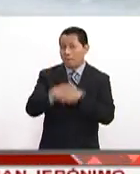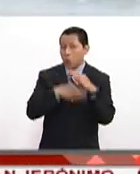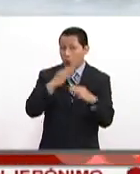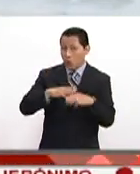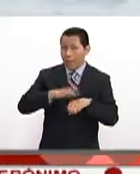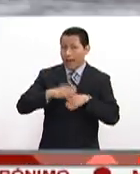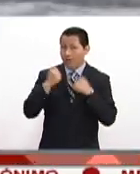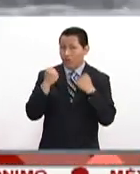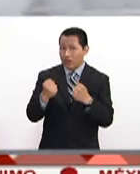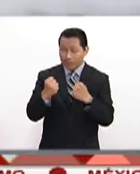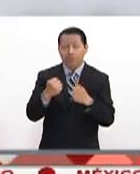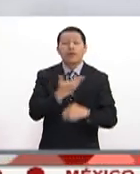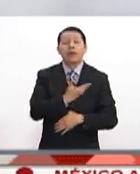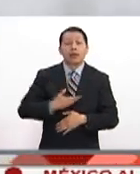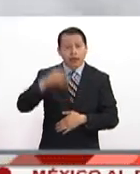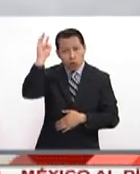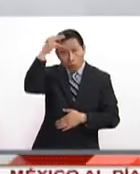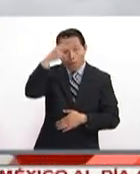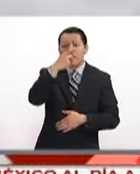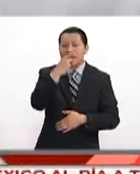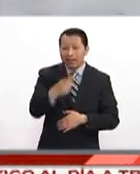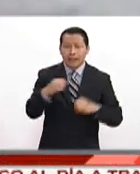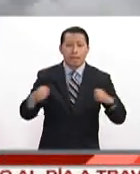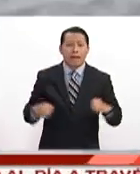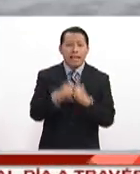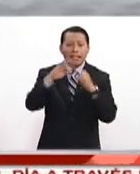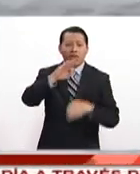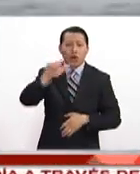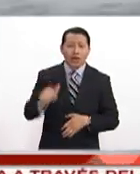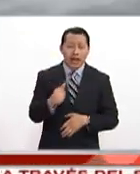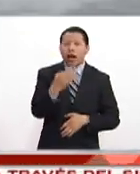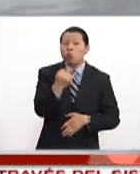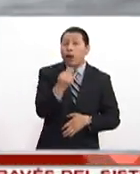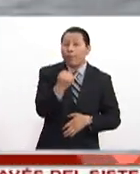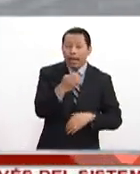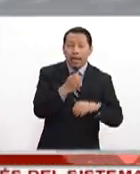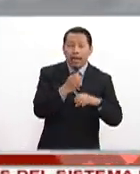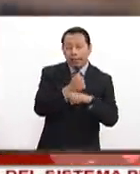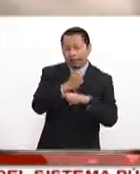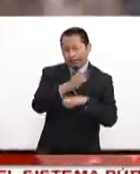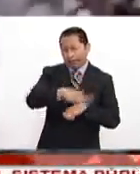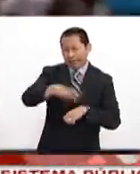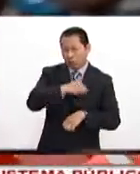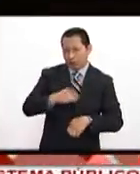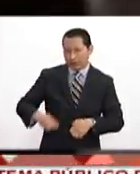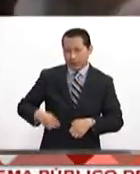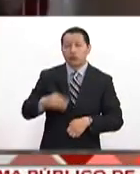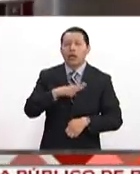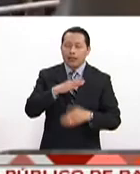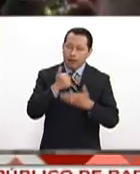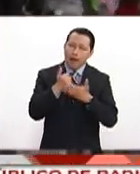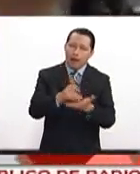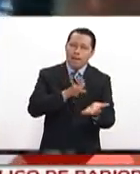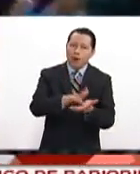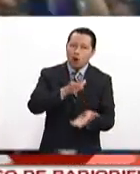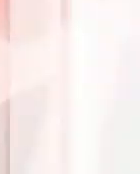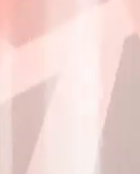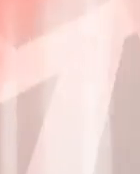aprobó la declaratoria de emergencia para Florida, con la cual 9 condados van a recibir apoyo tras las